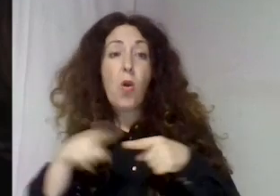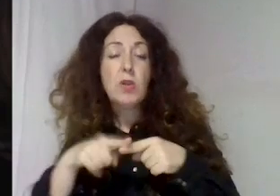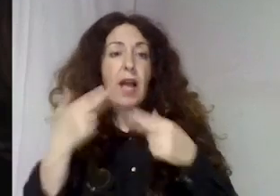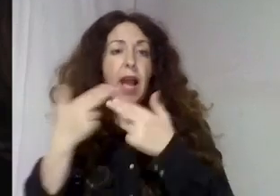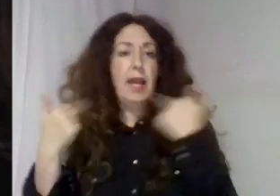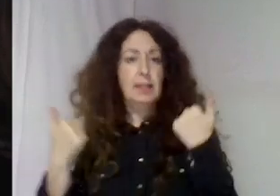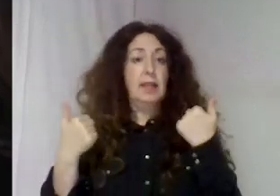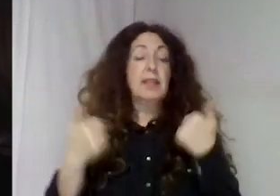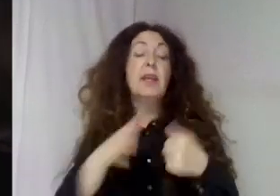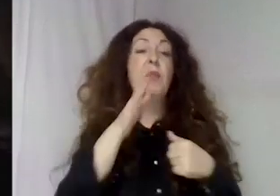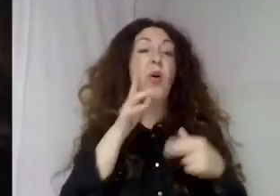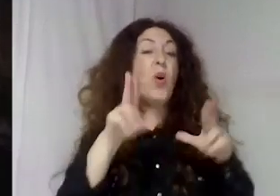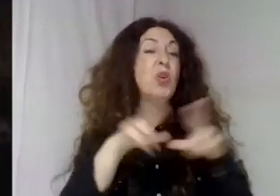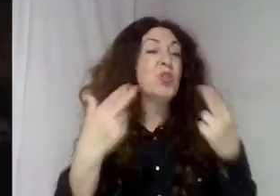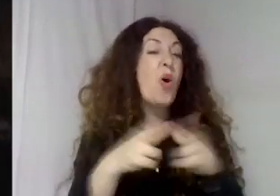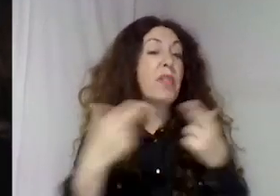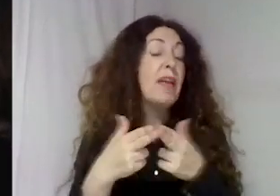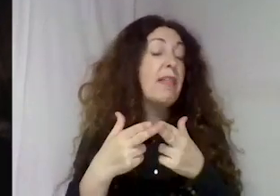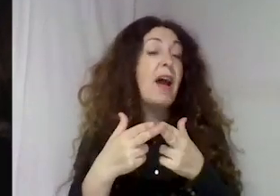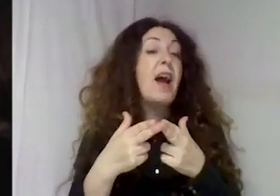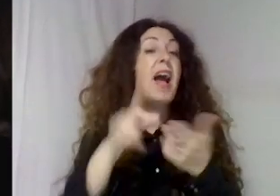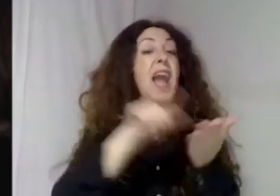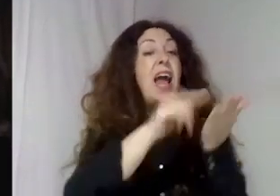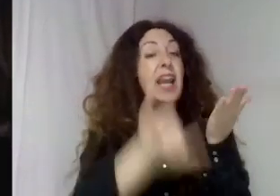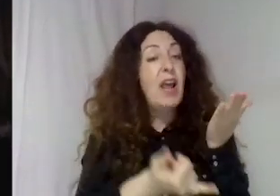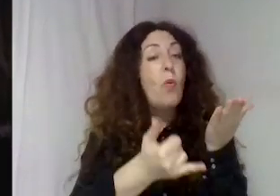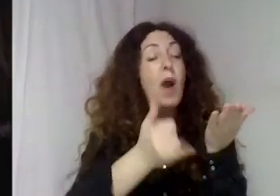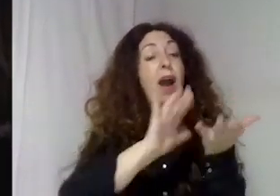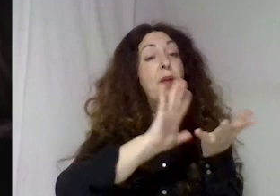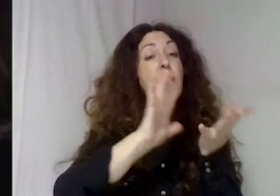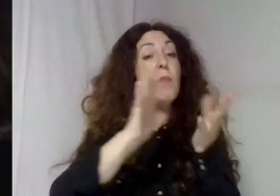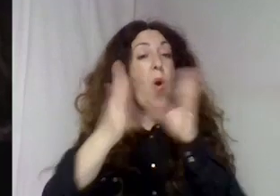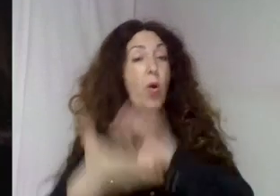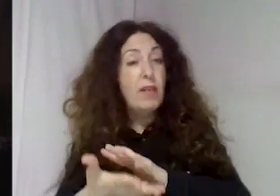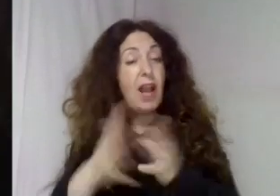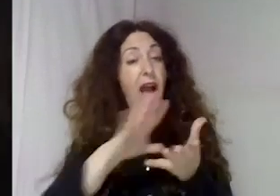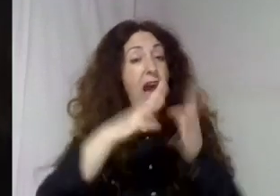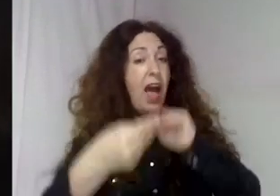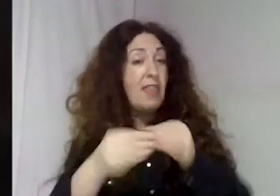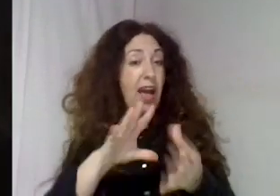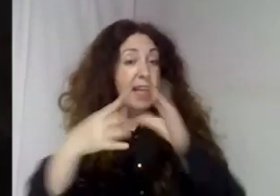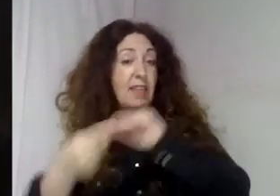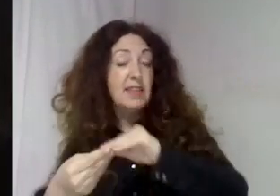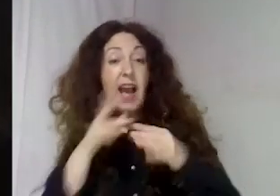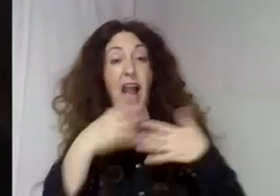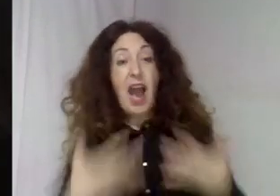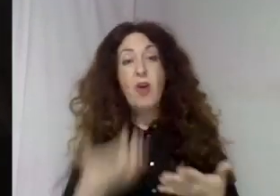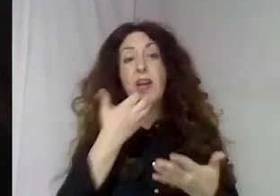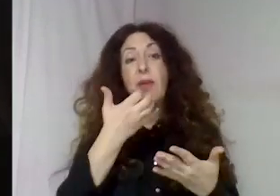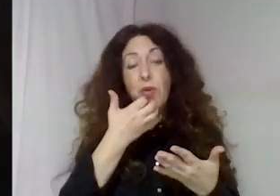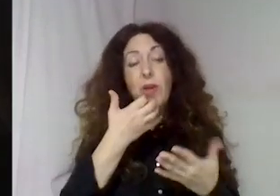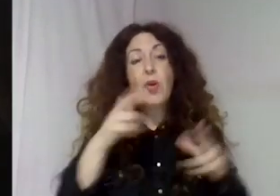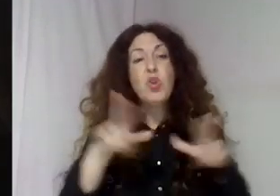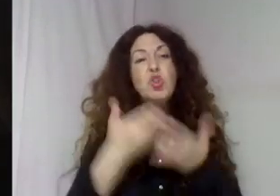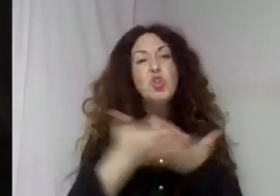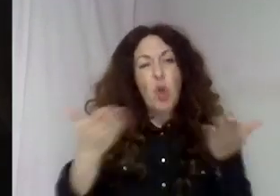es que la tengo o si por las mañanas puedo tener una y por la tarde matizarla, sí me interesaba de la idea del